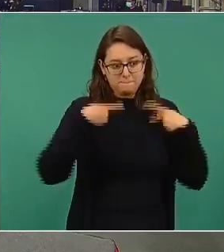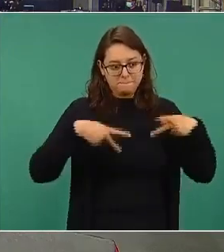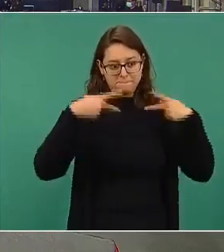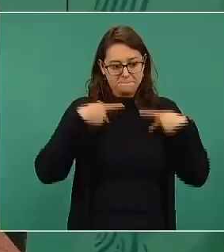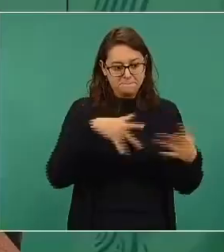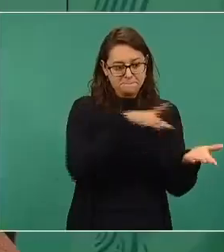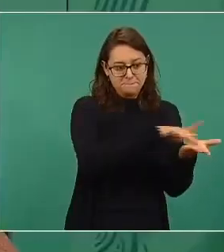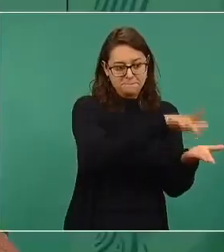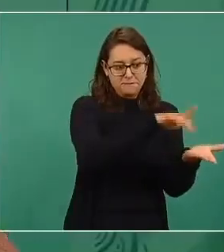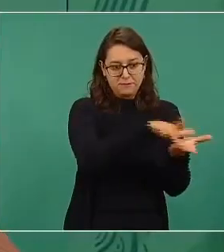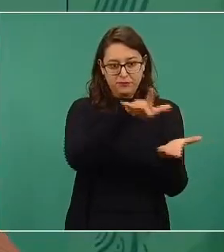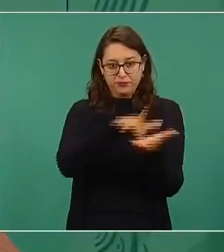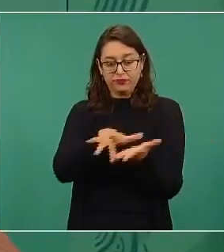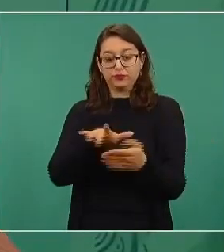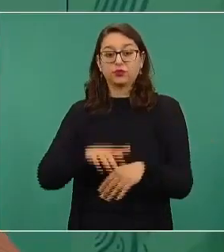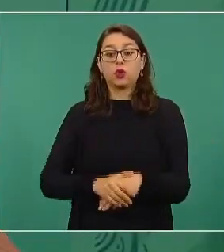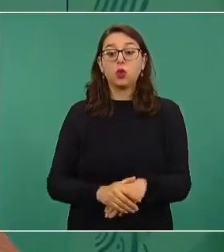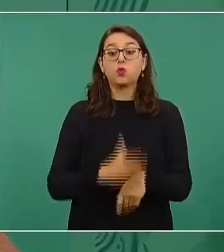que la ONU